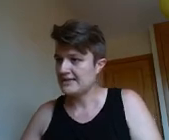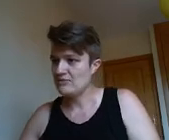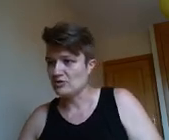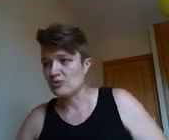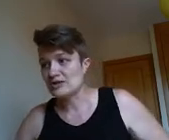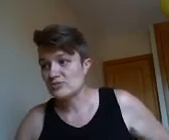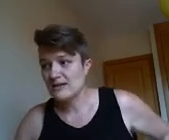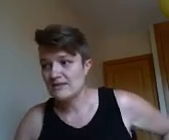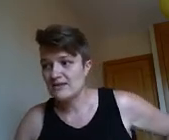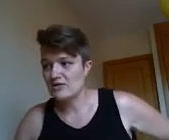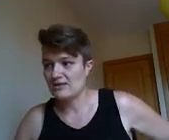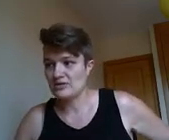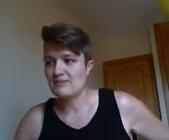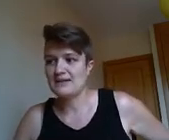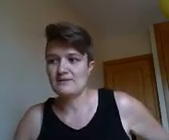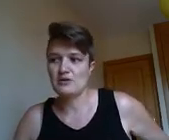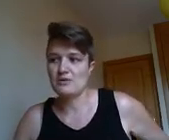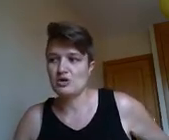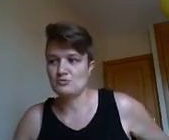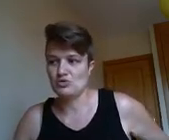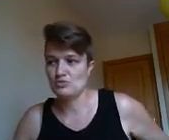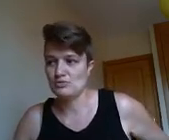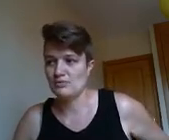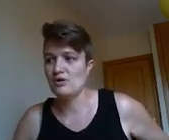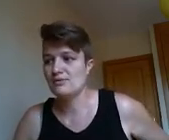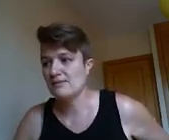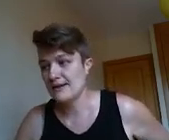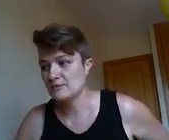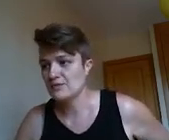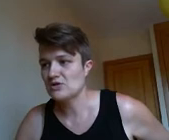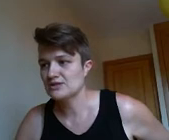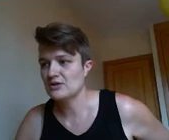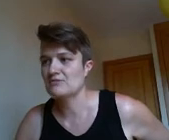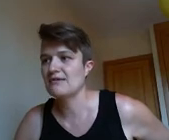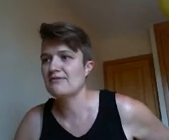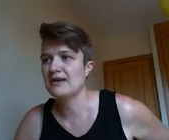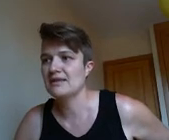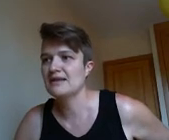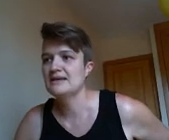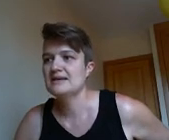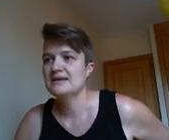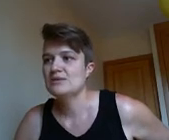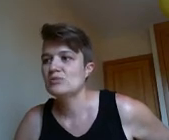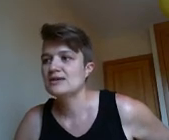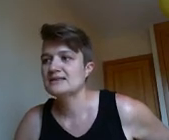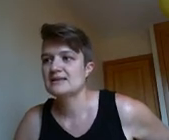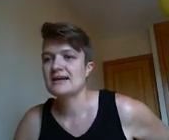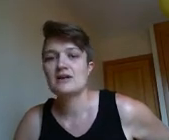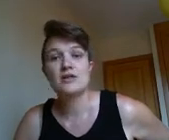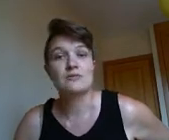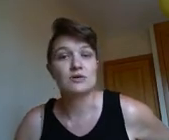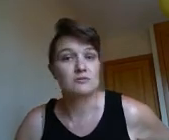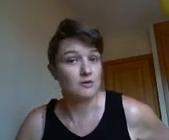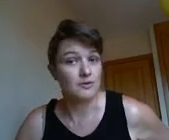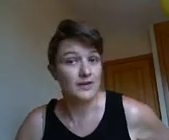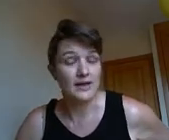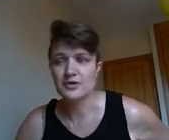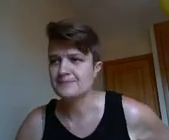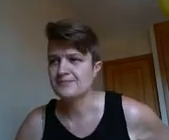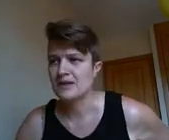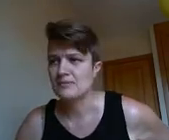Y aquí, bueno, podéis subir el vídeo desde otras plataformas como YouTube o Vimeo, o si es más fácil, pues cargarlo desde vuestro